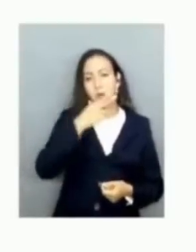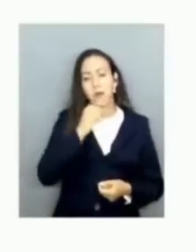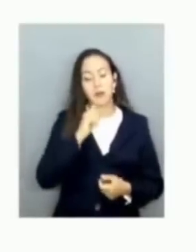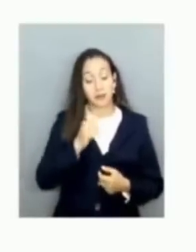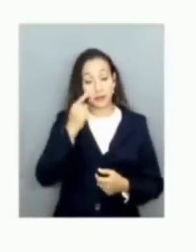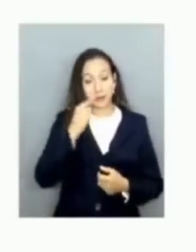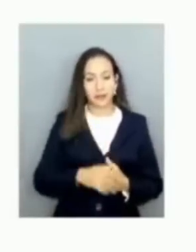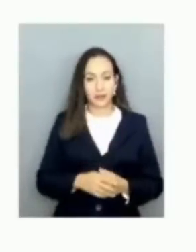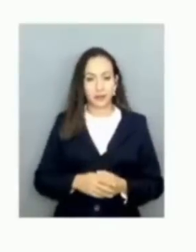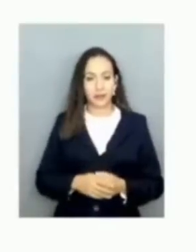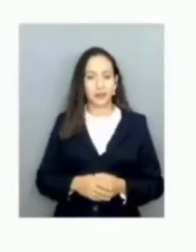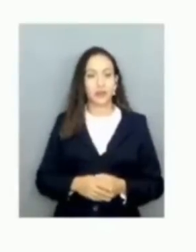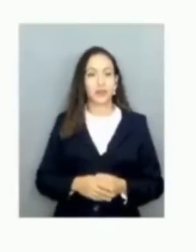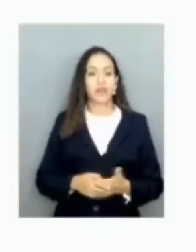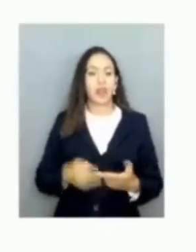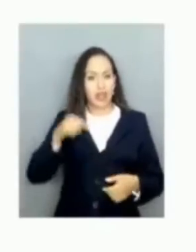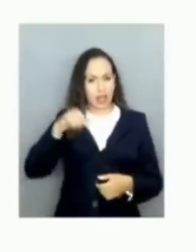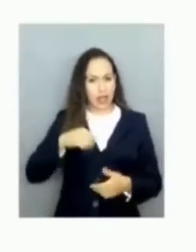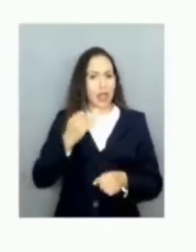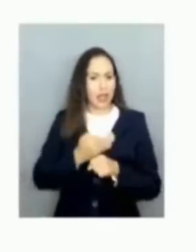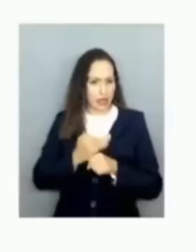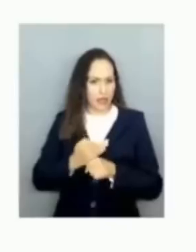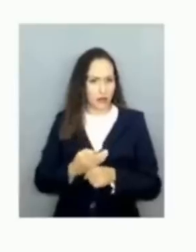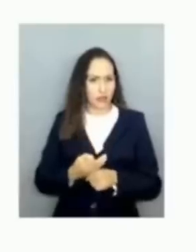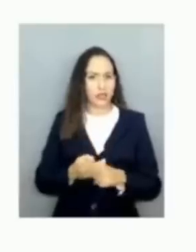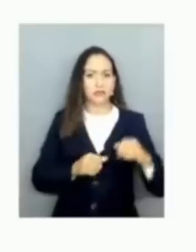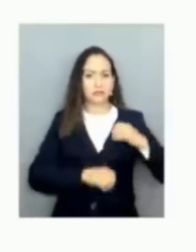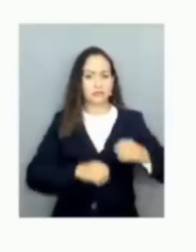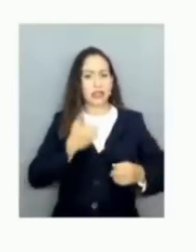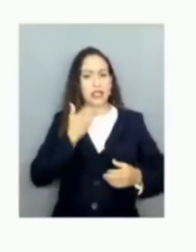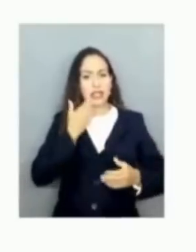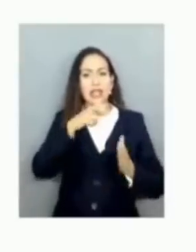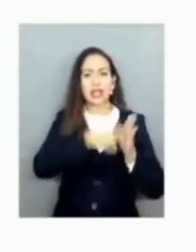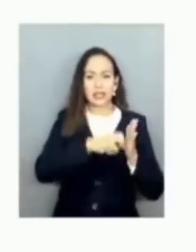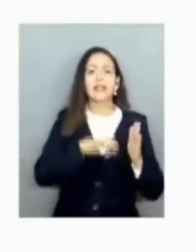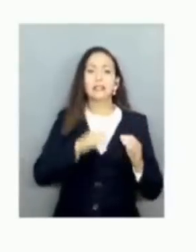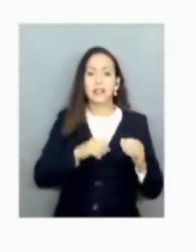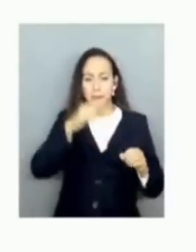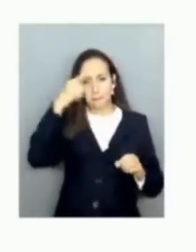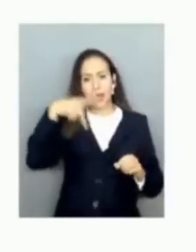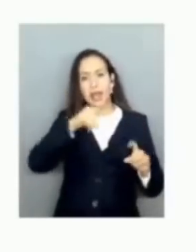Pues hoy la señora pide diálogo, que le abran la puerta.